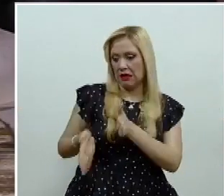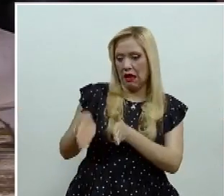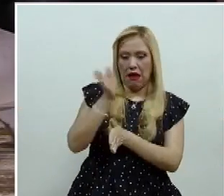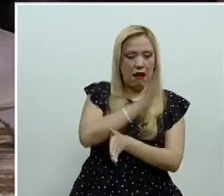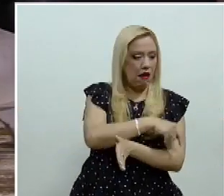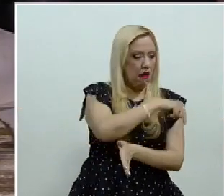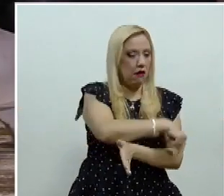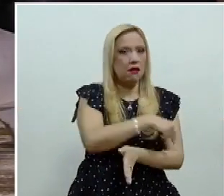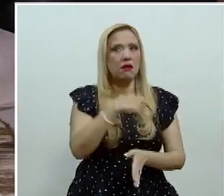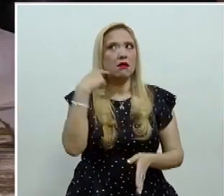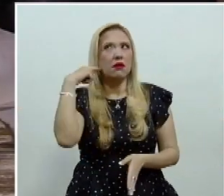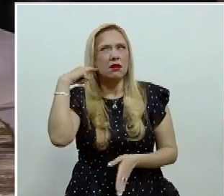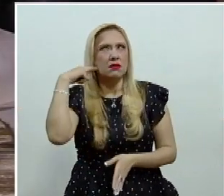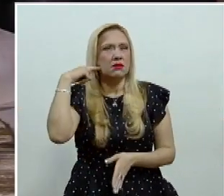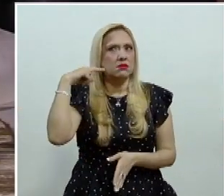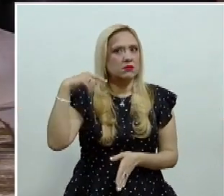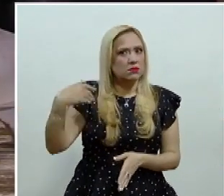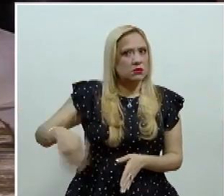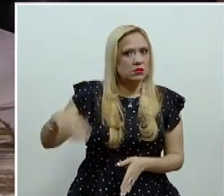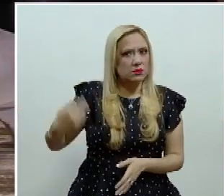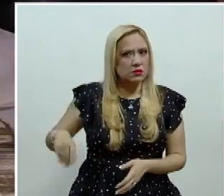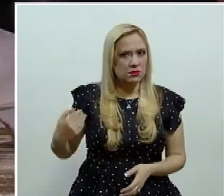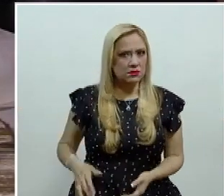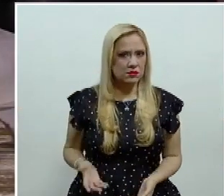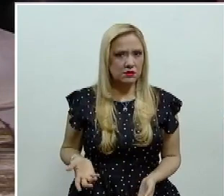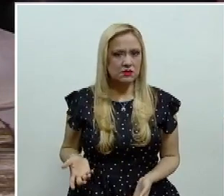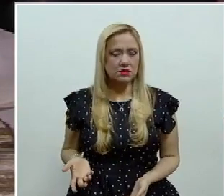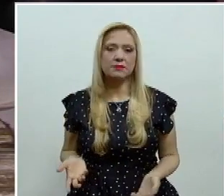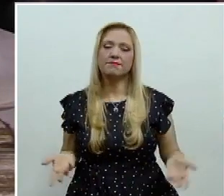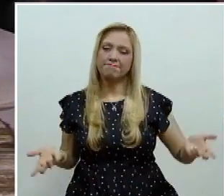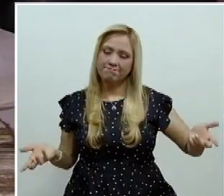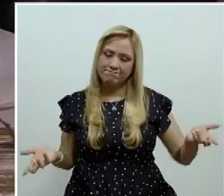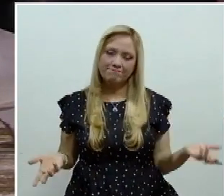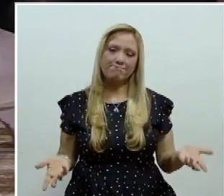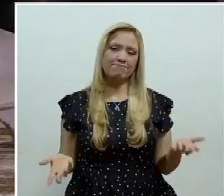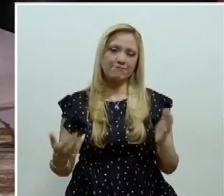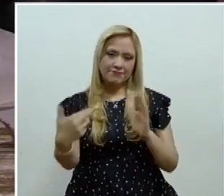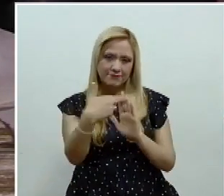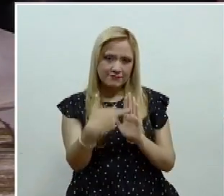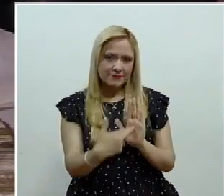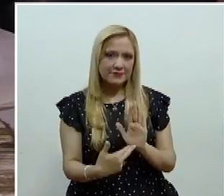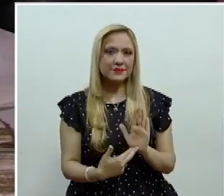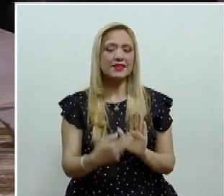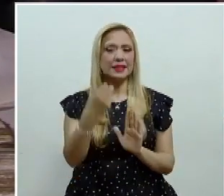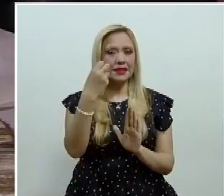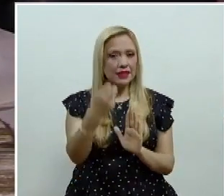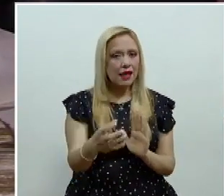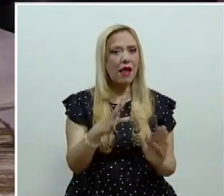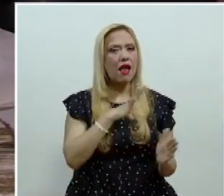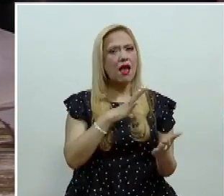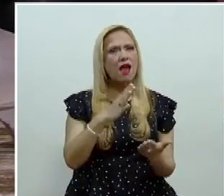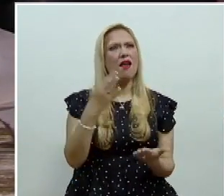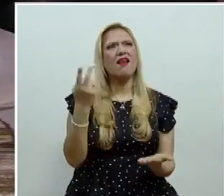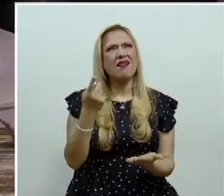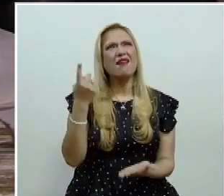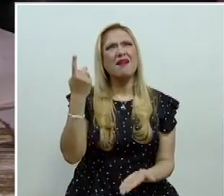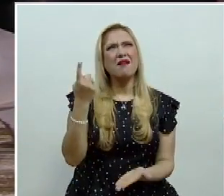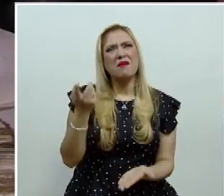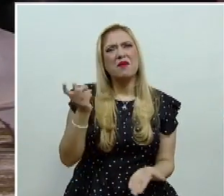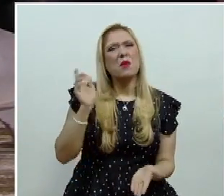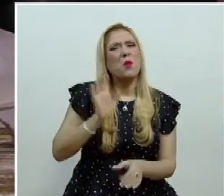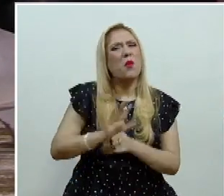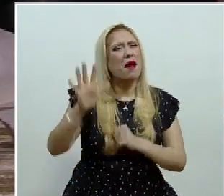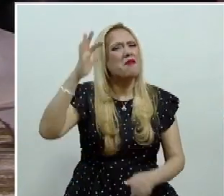Sí. ¿Estamos con estos protocolos suficientes en herramientas? ¿O qué hace falta? ¿Hacia